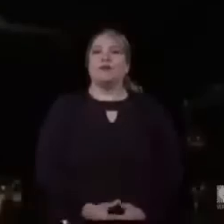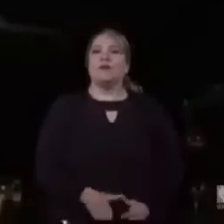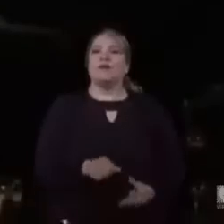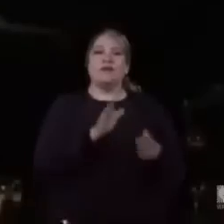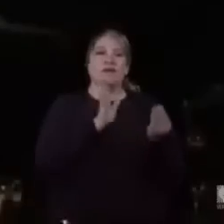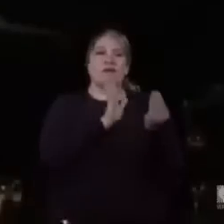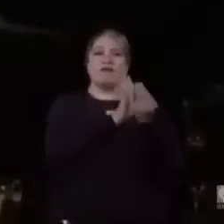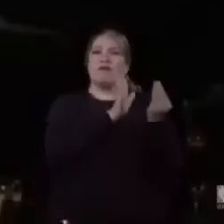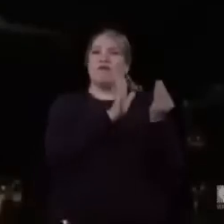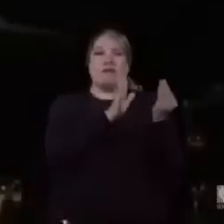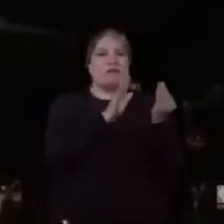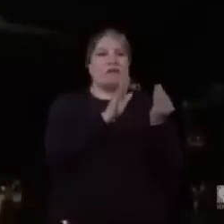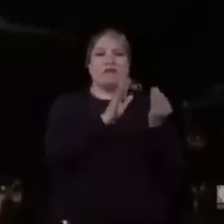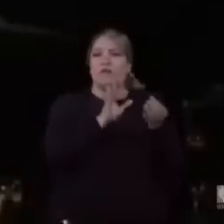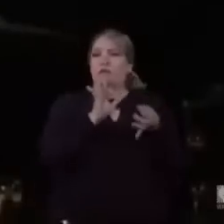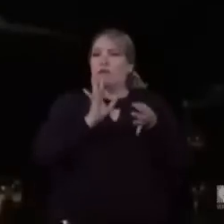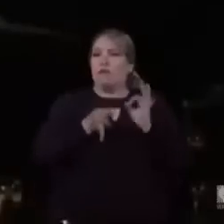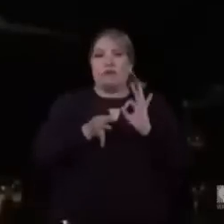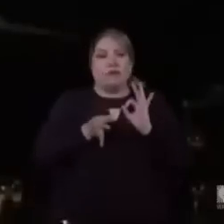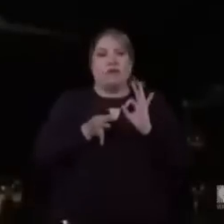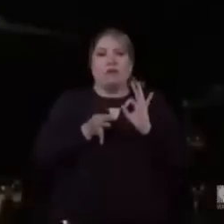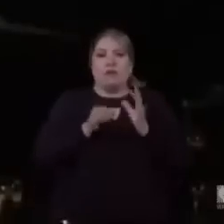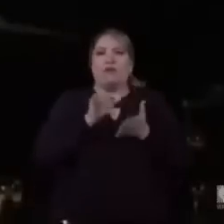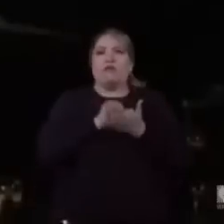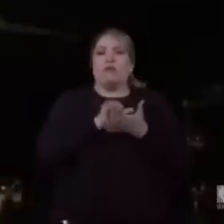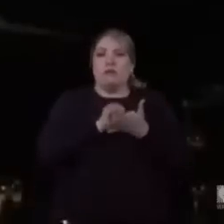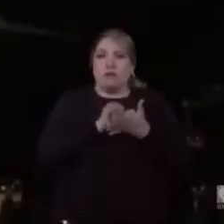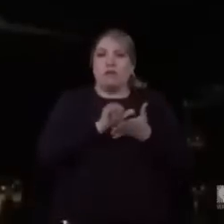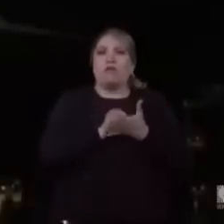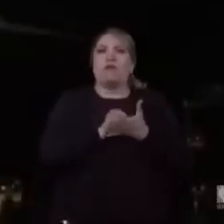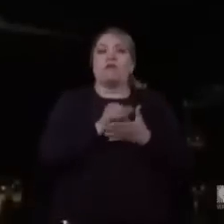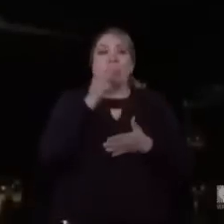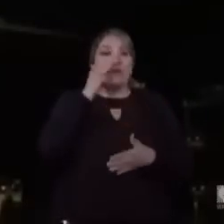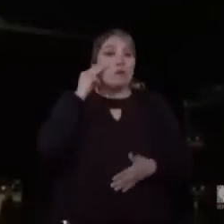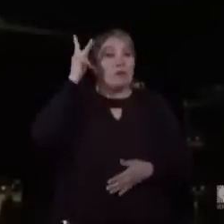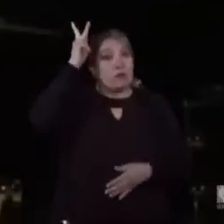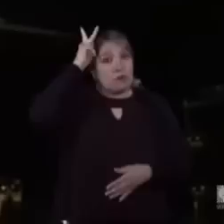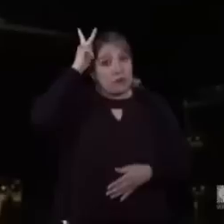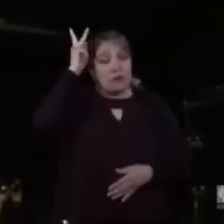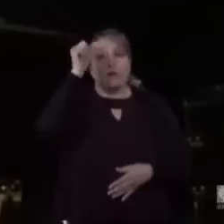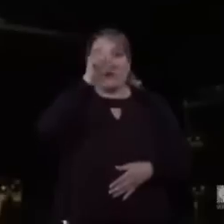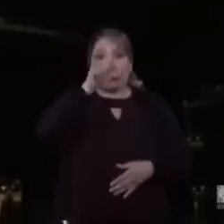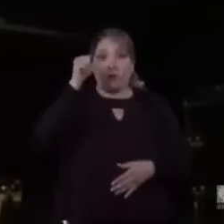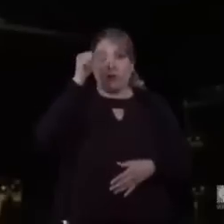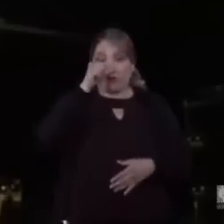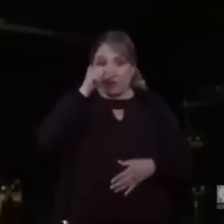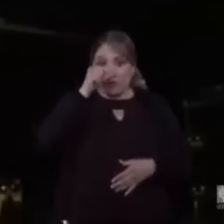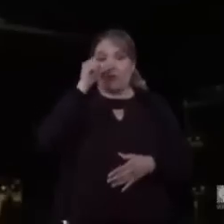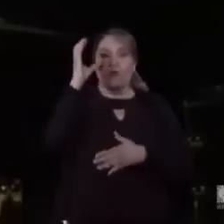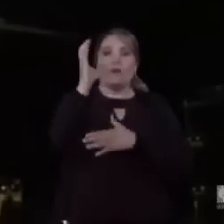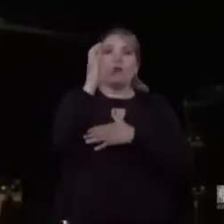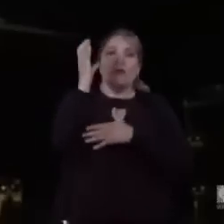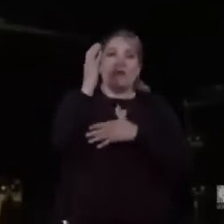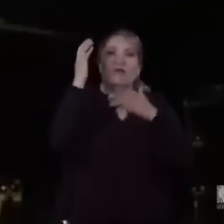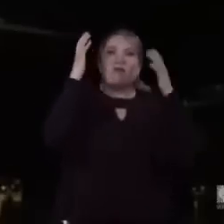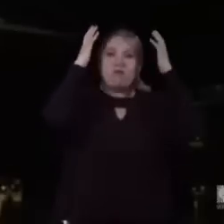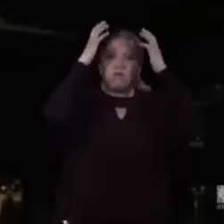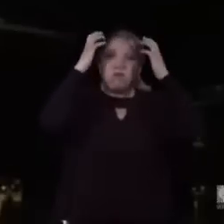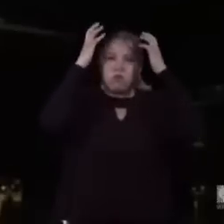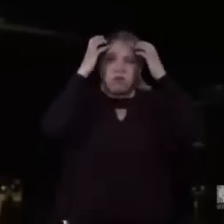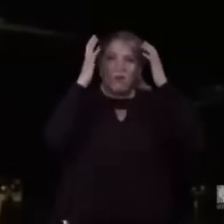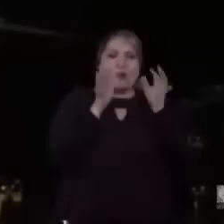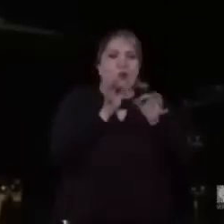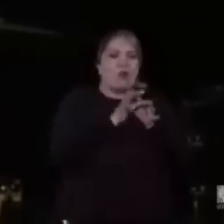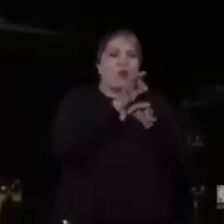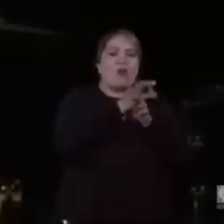La exclusión injusta e inmensamente torpe que se ha dado a indígenas, afrocolombianos, raizales y pueblos